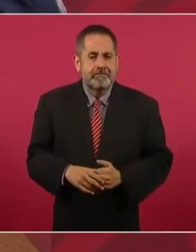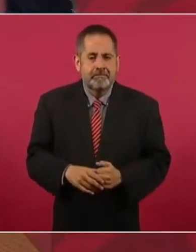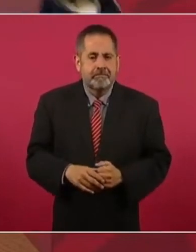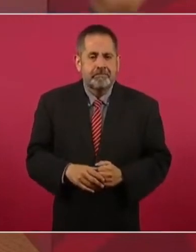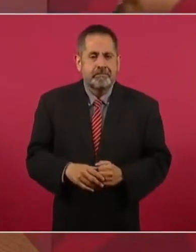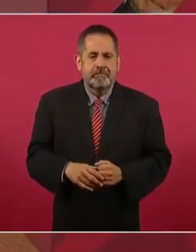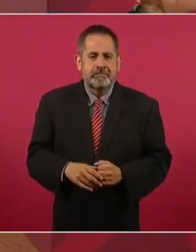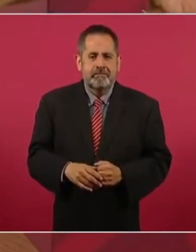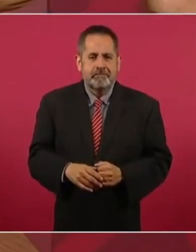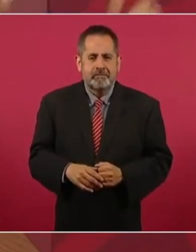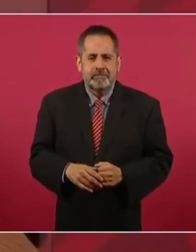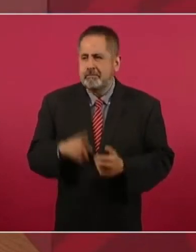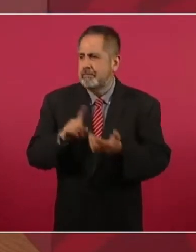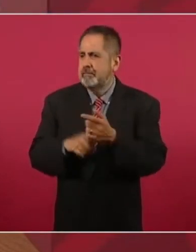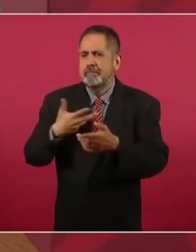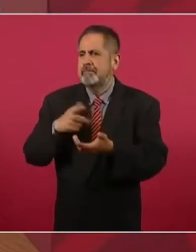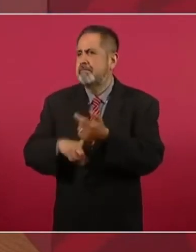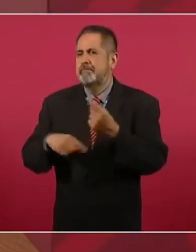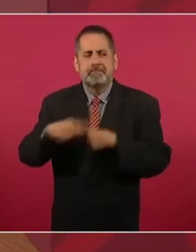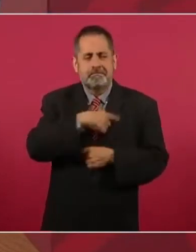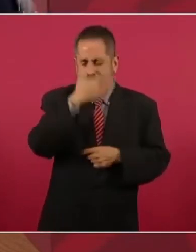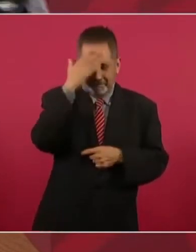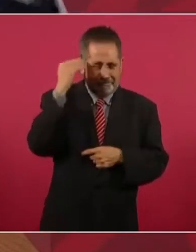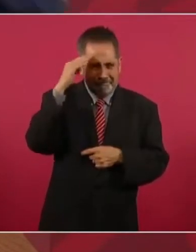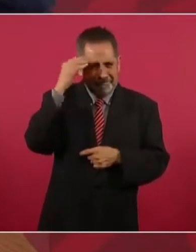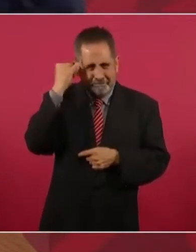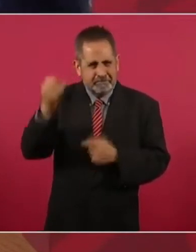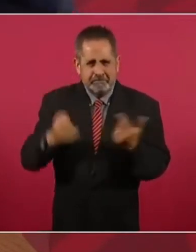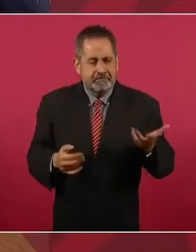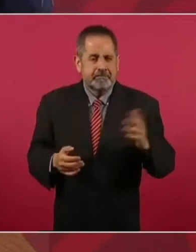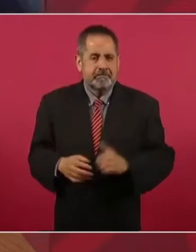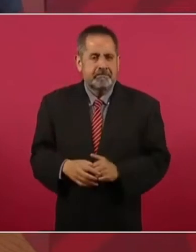lo que se tenía. Ni los